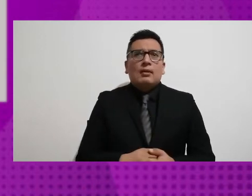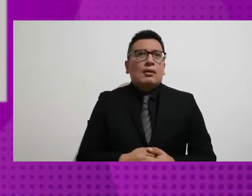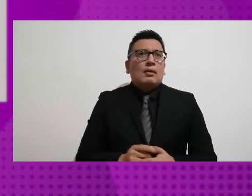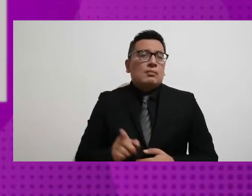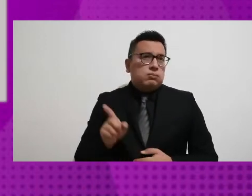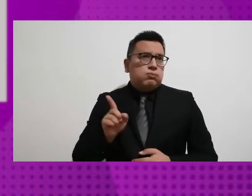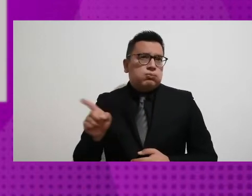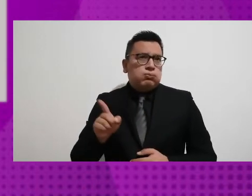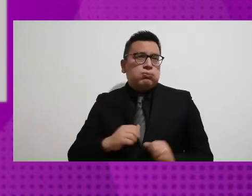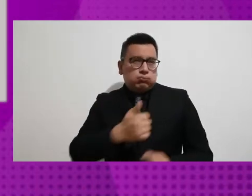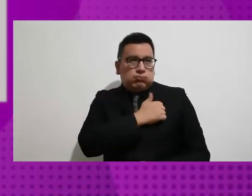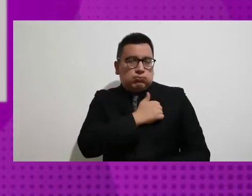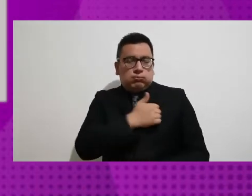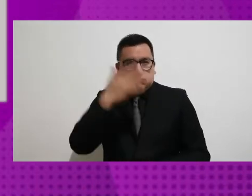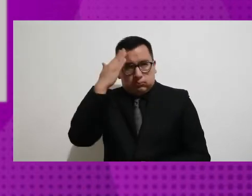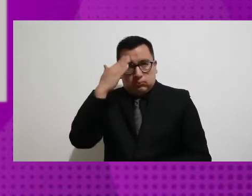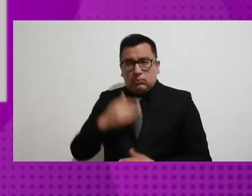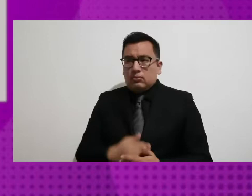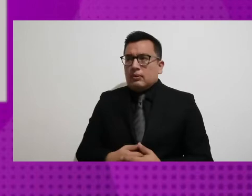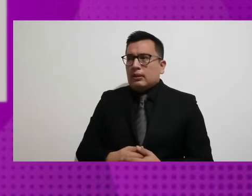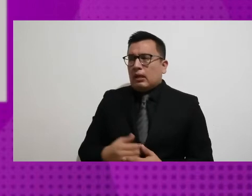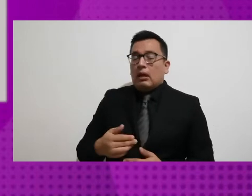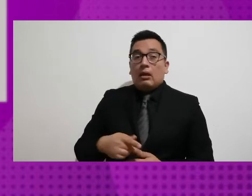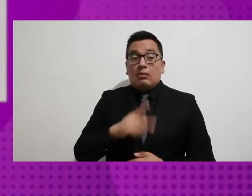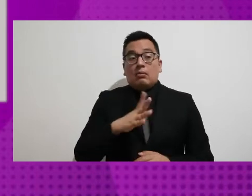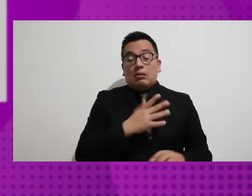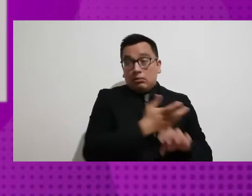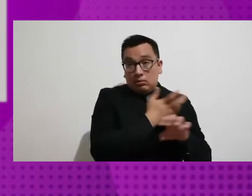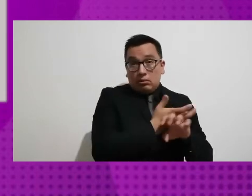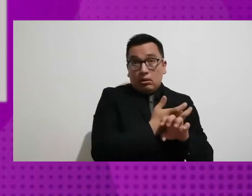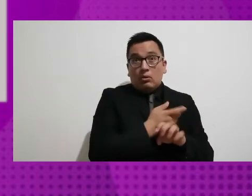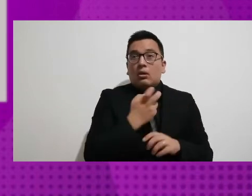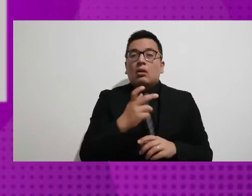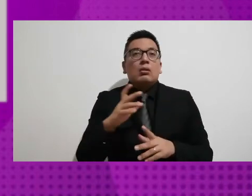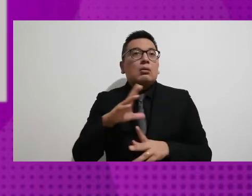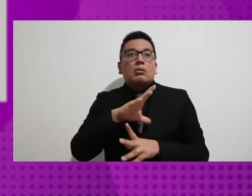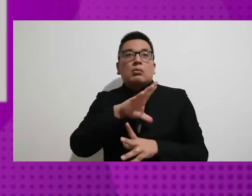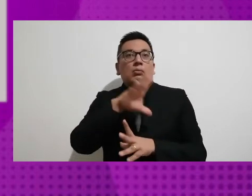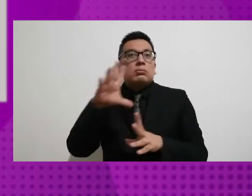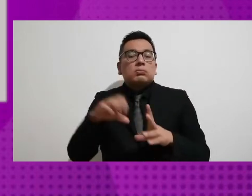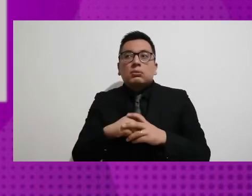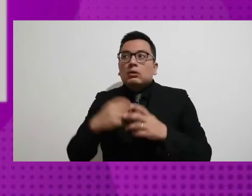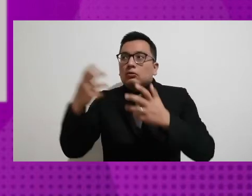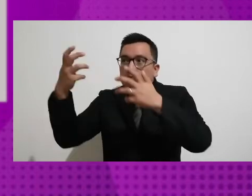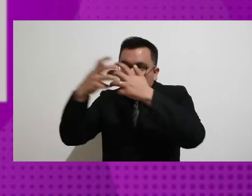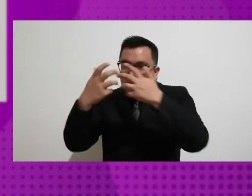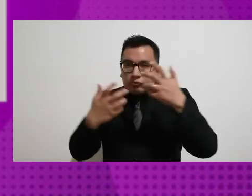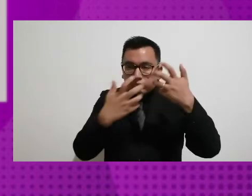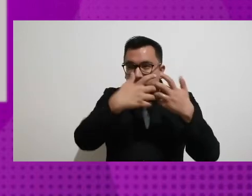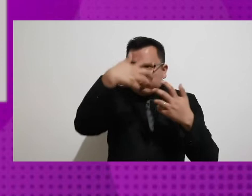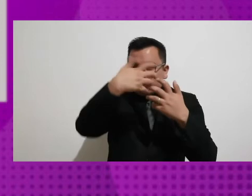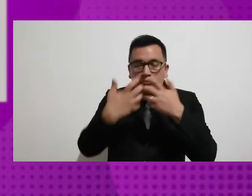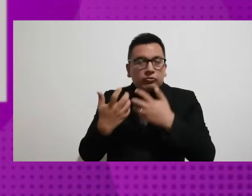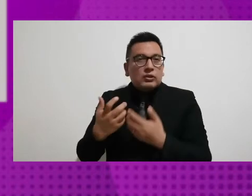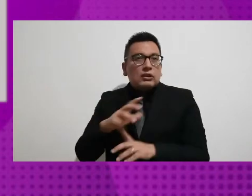estatal son partes mutuamente complementarias de un único mecanismo de gobierno. Todos los poderes